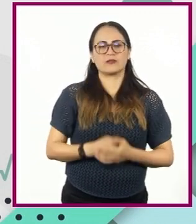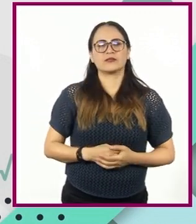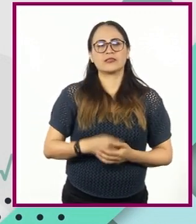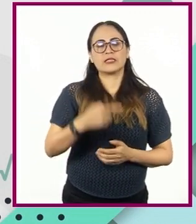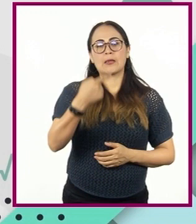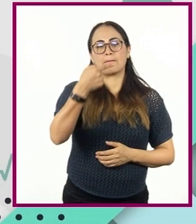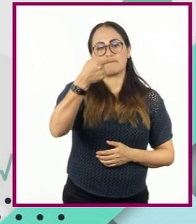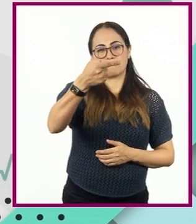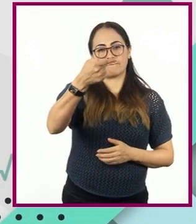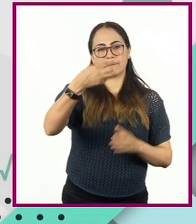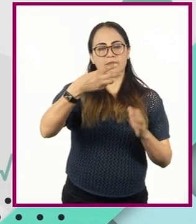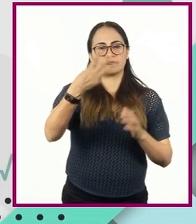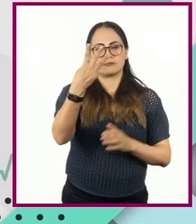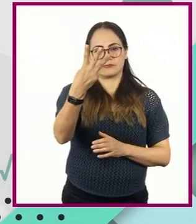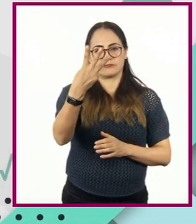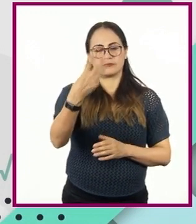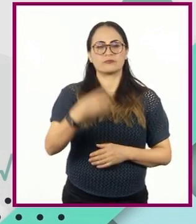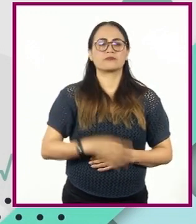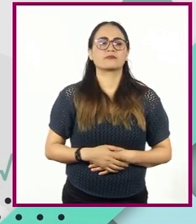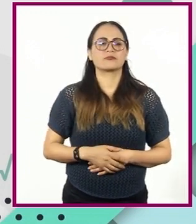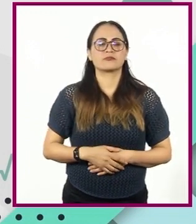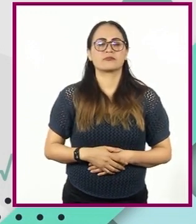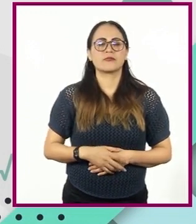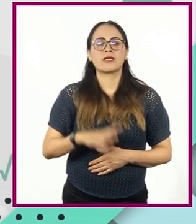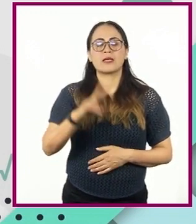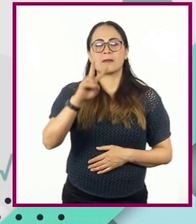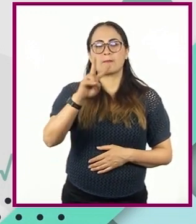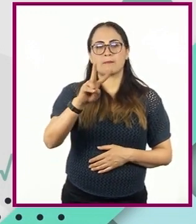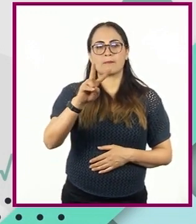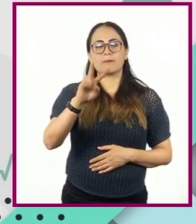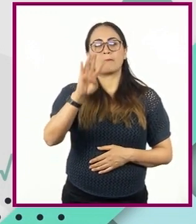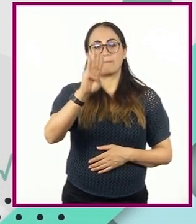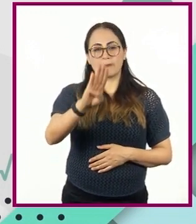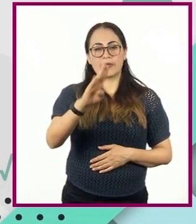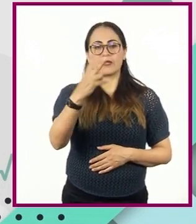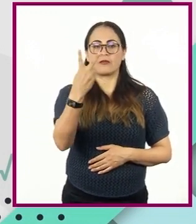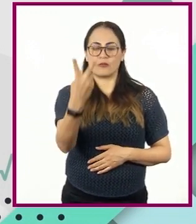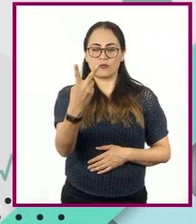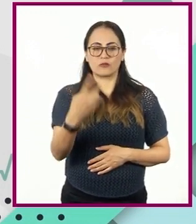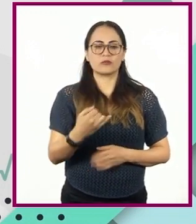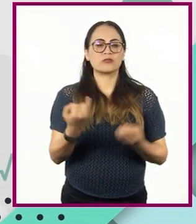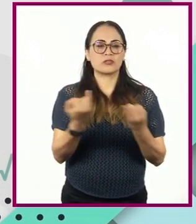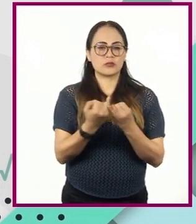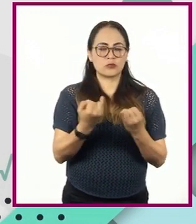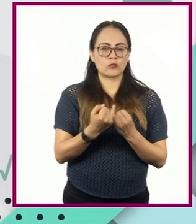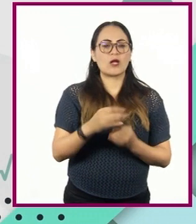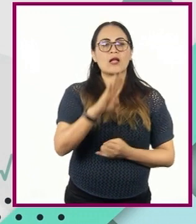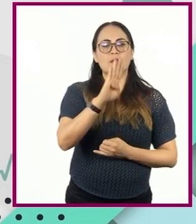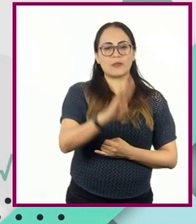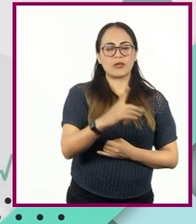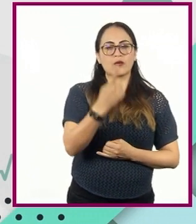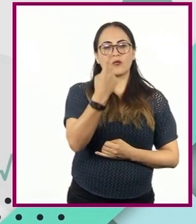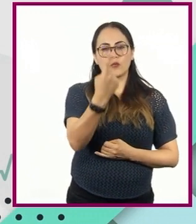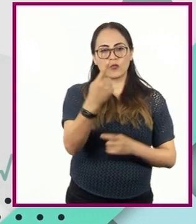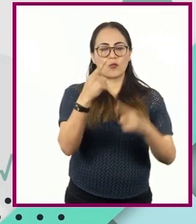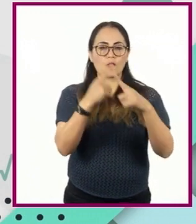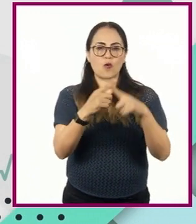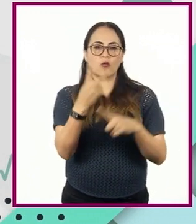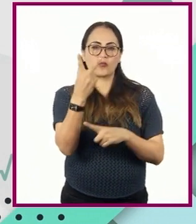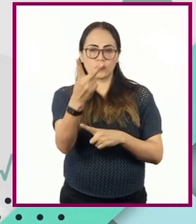3 negativo, y en la celda B2 se escribe igual B1 por 2 y damos